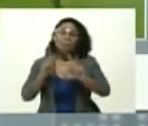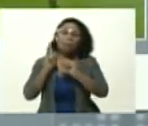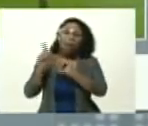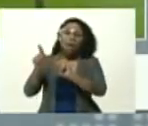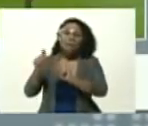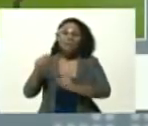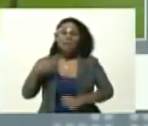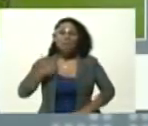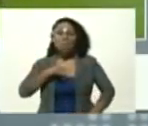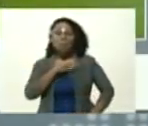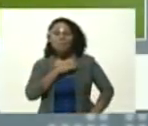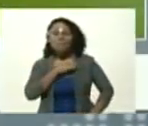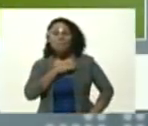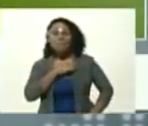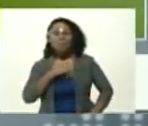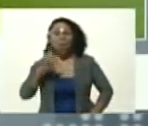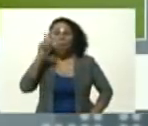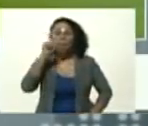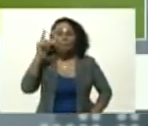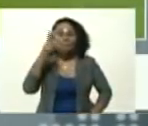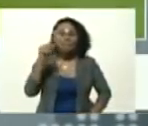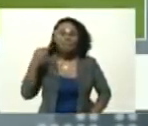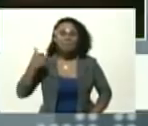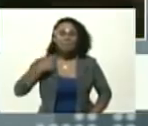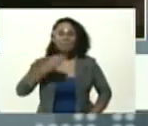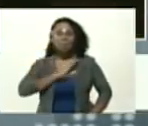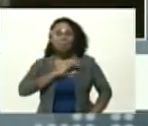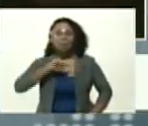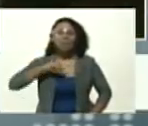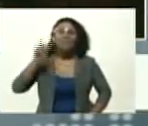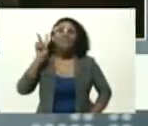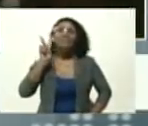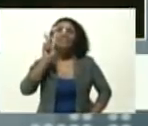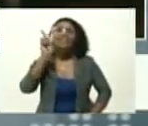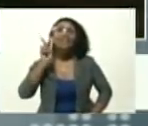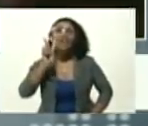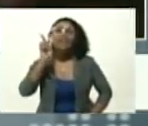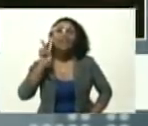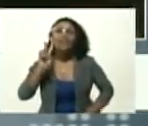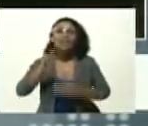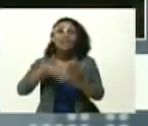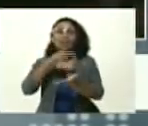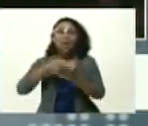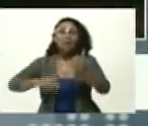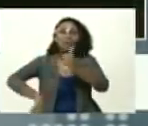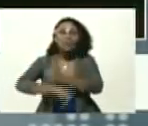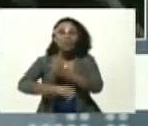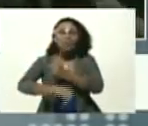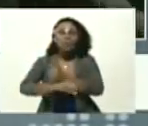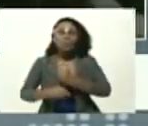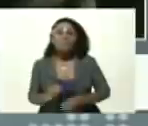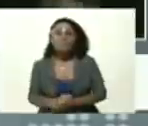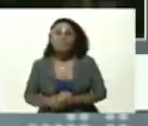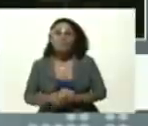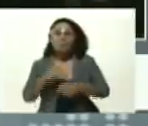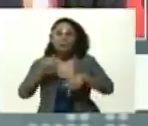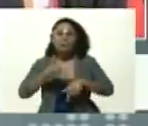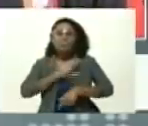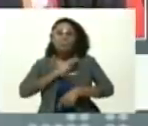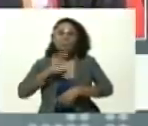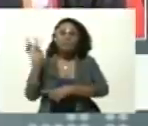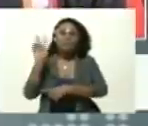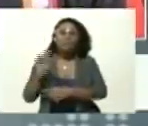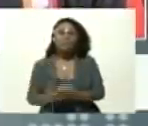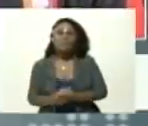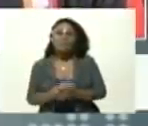nuestros muchachos aguerridos, los guerreros de la Selección Nacional de Fútbol de Venezuela.